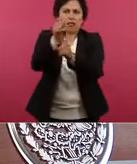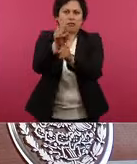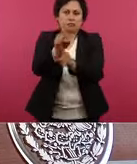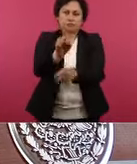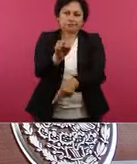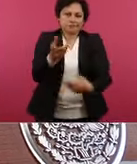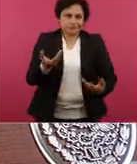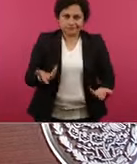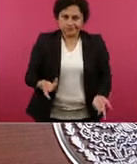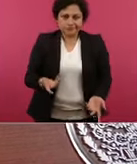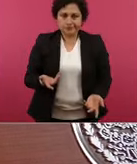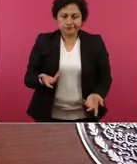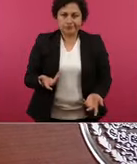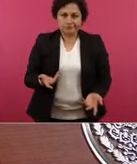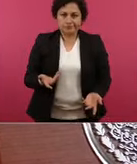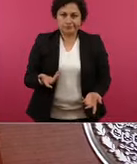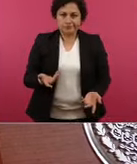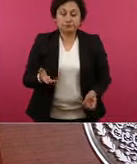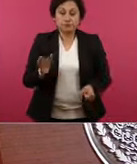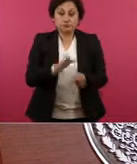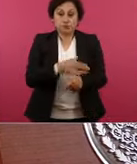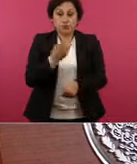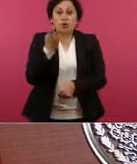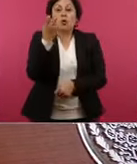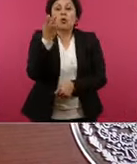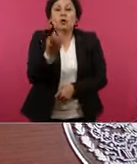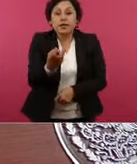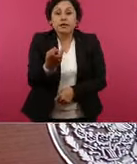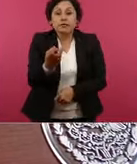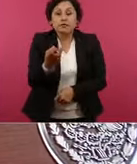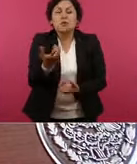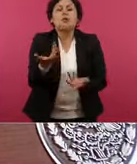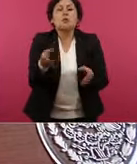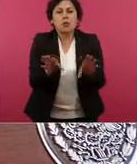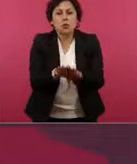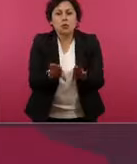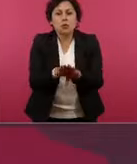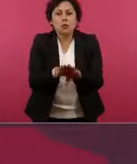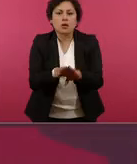Entonces, ¿qué nos queda? Pues estar cuestionando eso